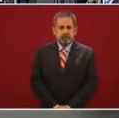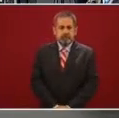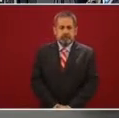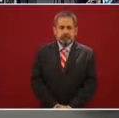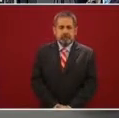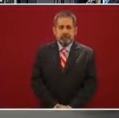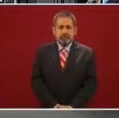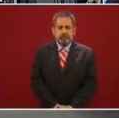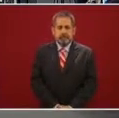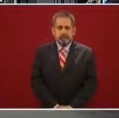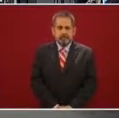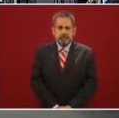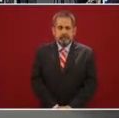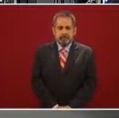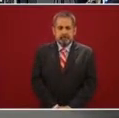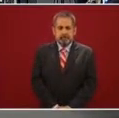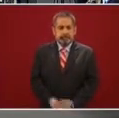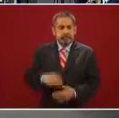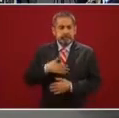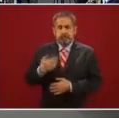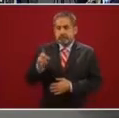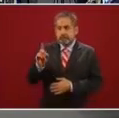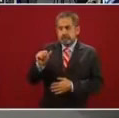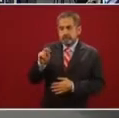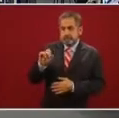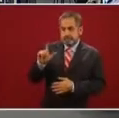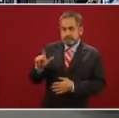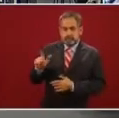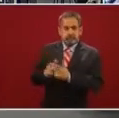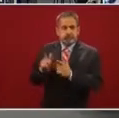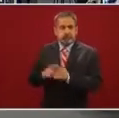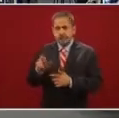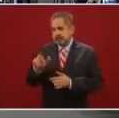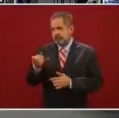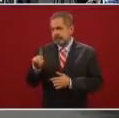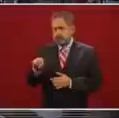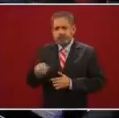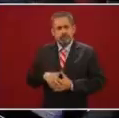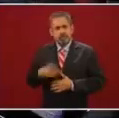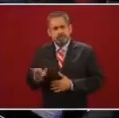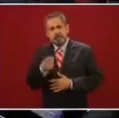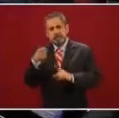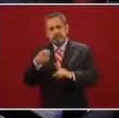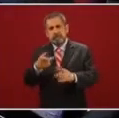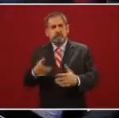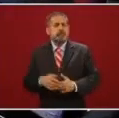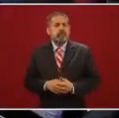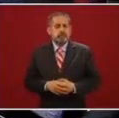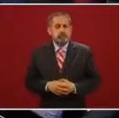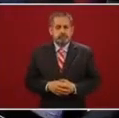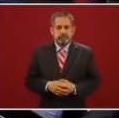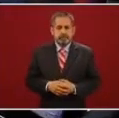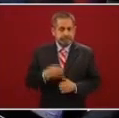luz. Gracias, muy buen día. Daniel Rosas, de Grupo Radio Centro. La pregunta va en este sentido. Estamos